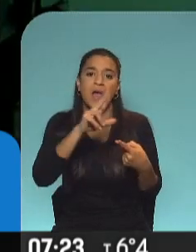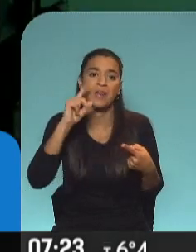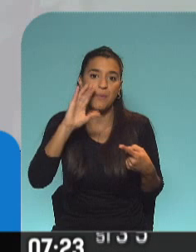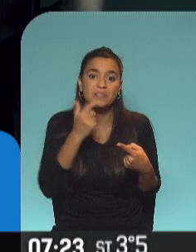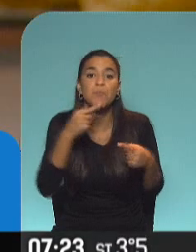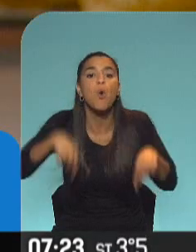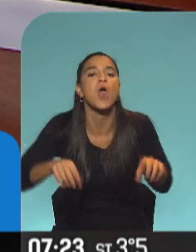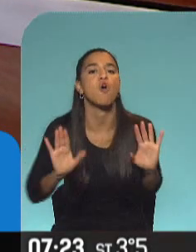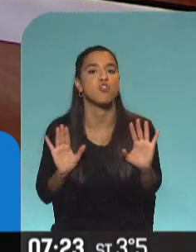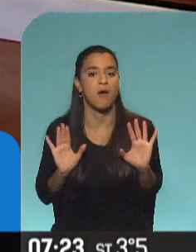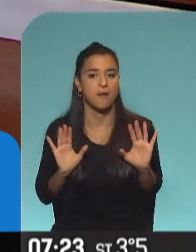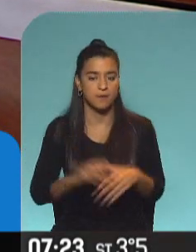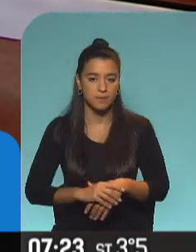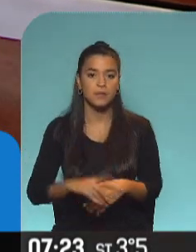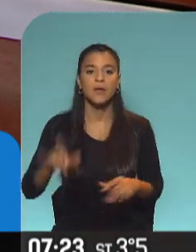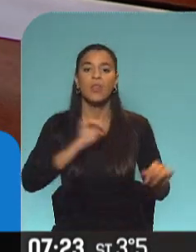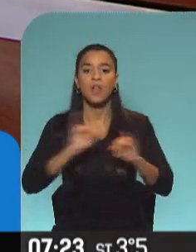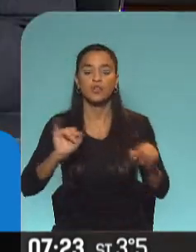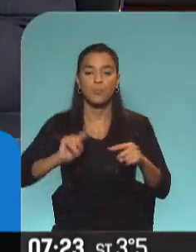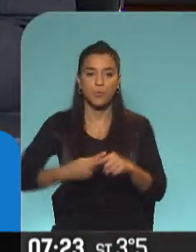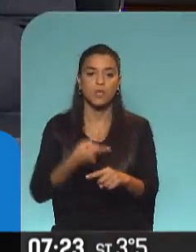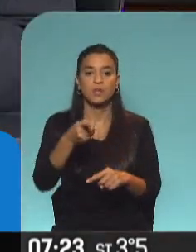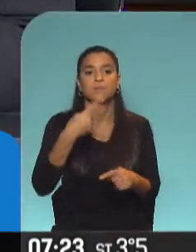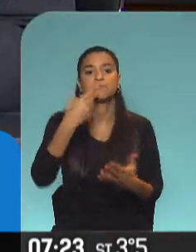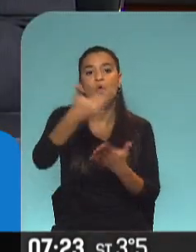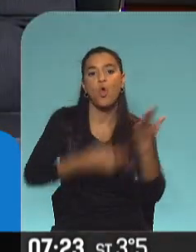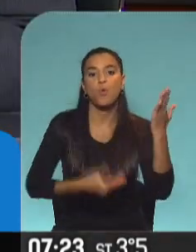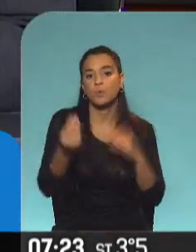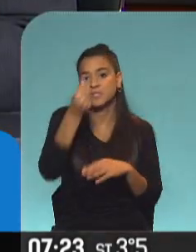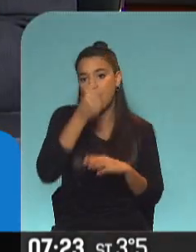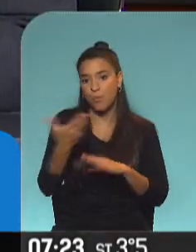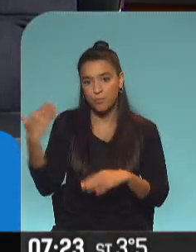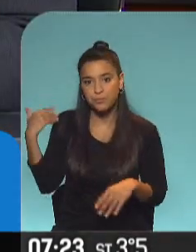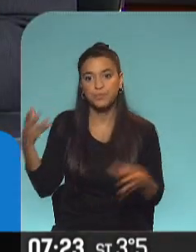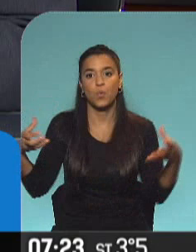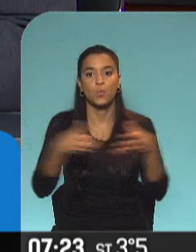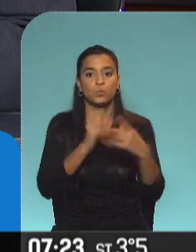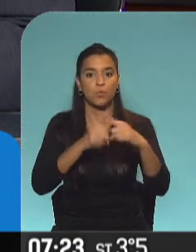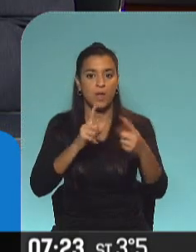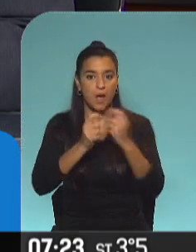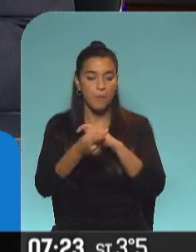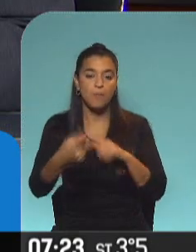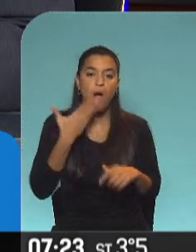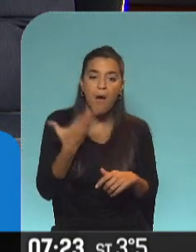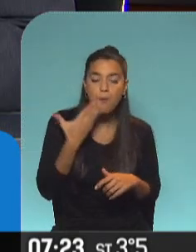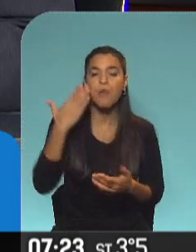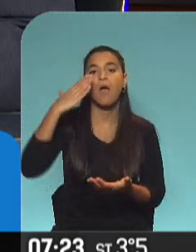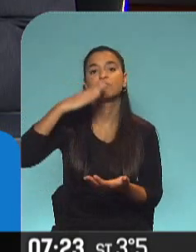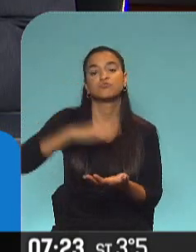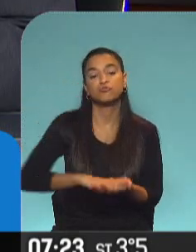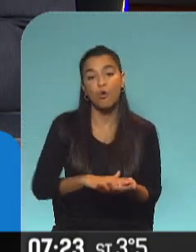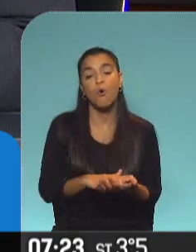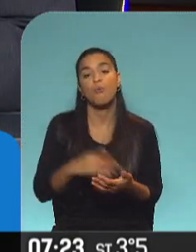por ahora. Otro dato político para agregar, el documento del fin de semana de Juntos por el Cambio, que habla de confiar